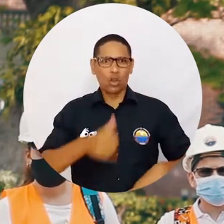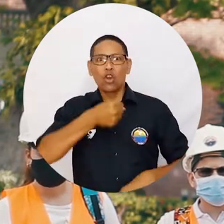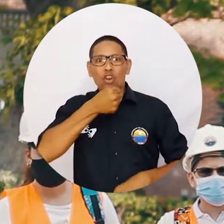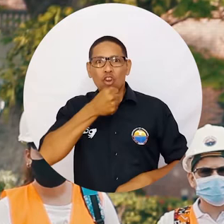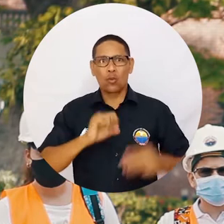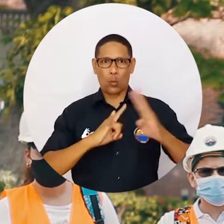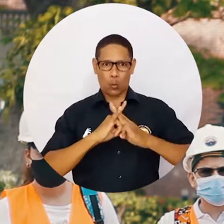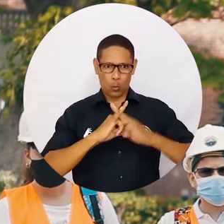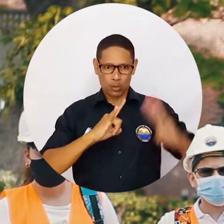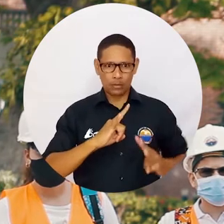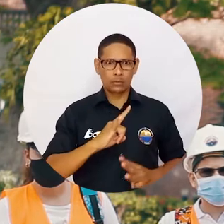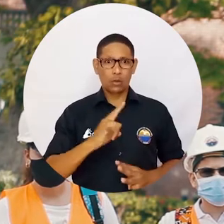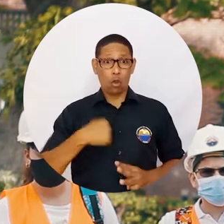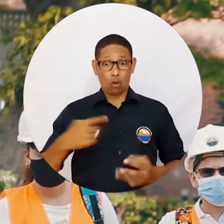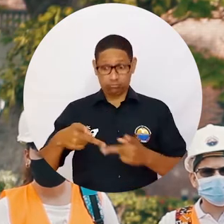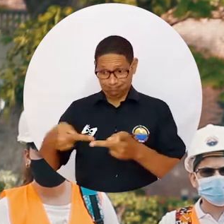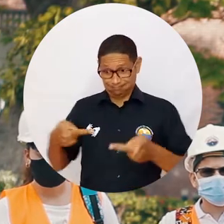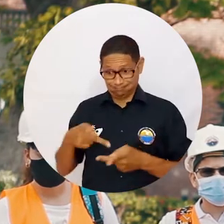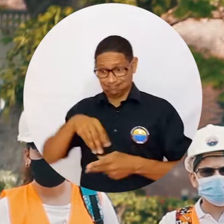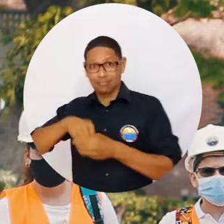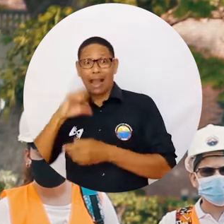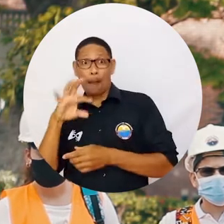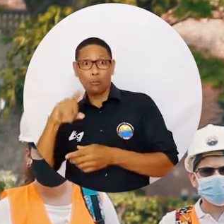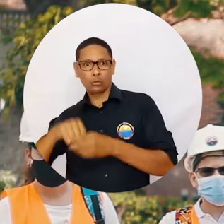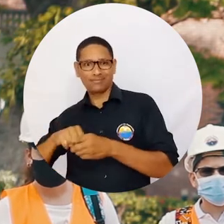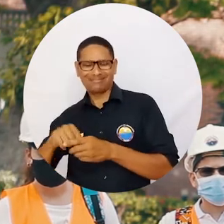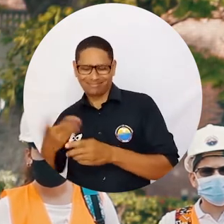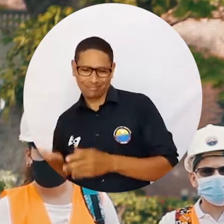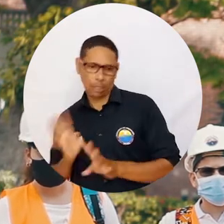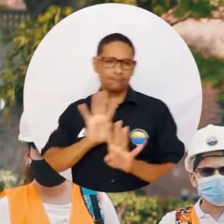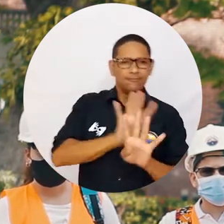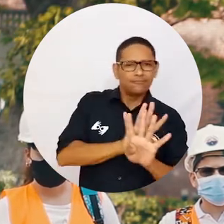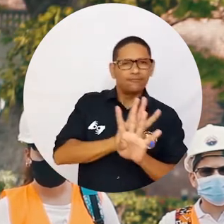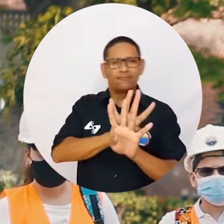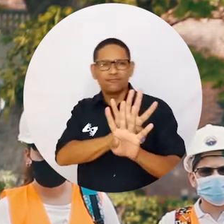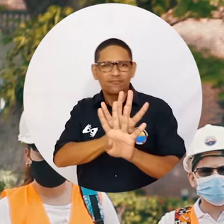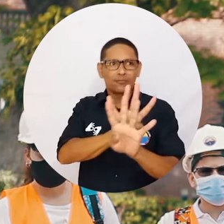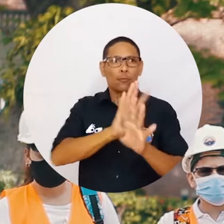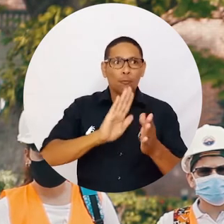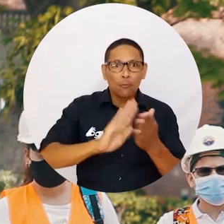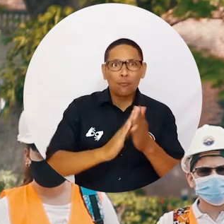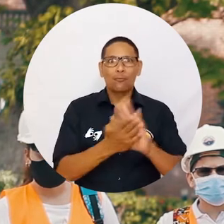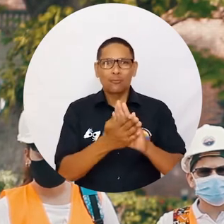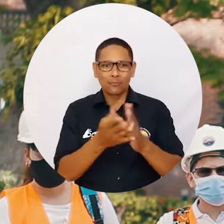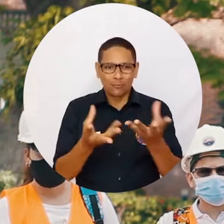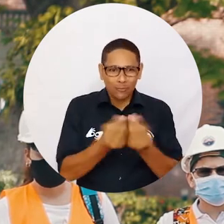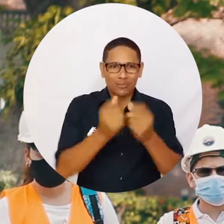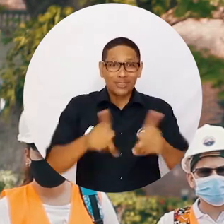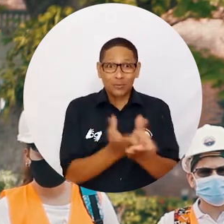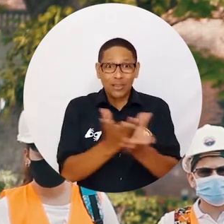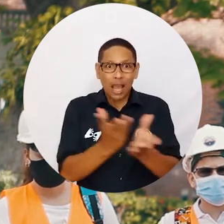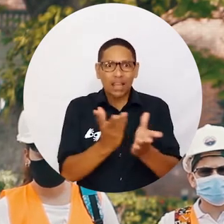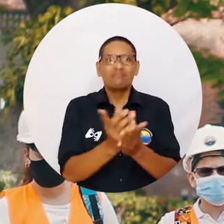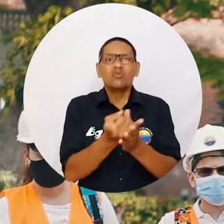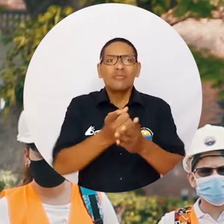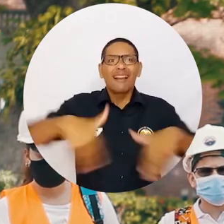Magdalena. Hoy dejamos nuestro campus para unirnos a las manifestaciones pacíficas lideradas por colectivos estudiantiles y que